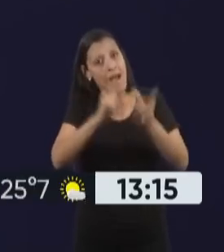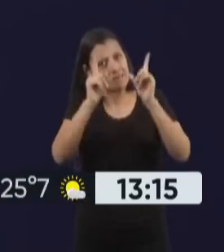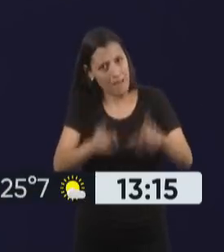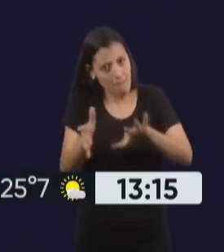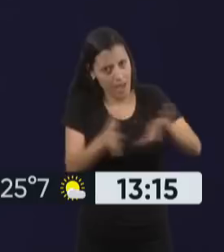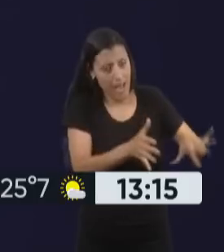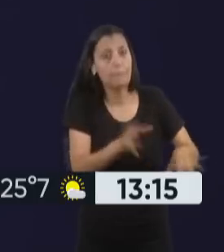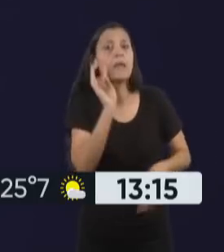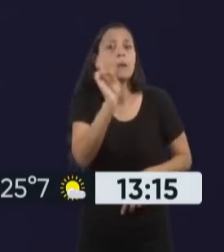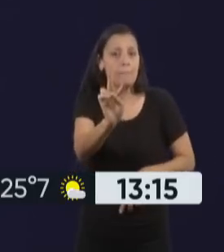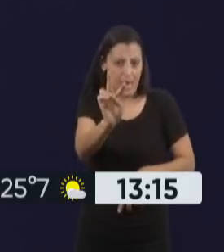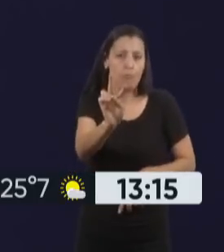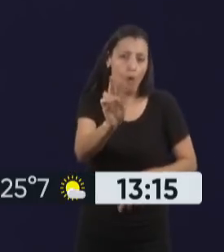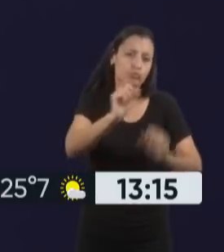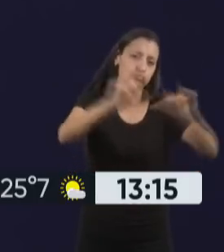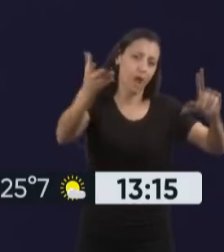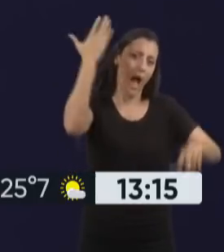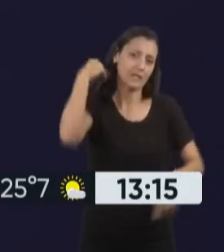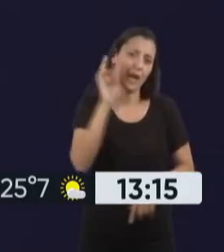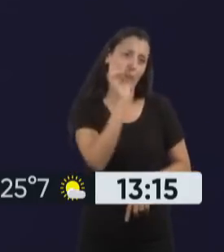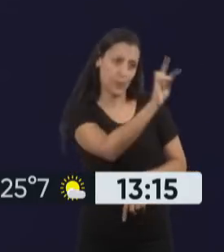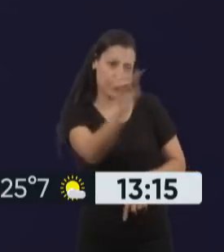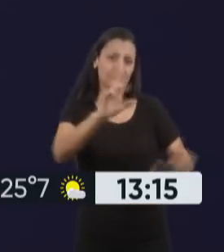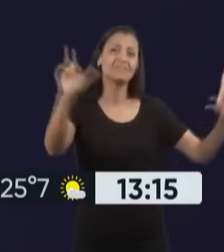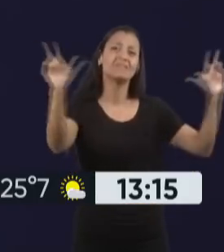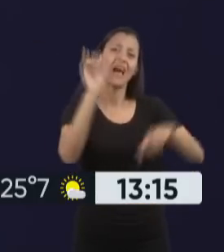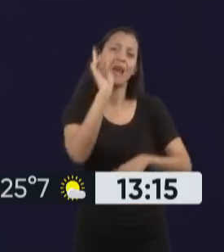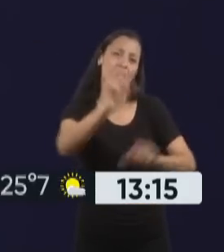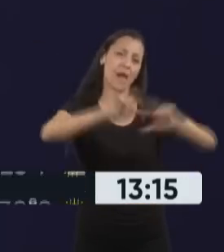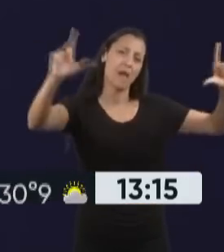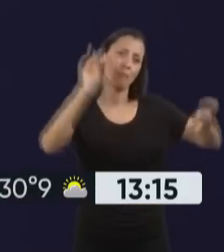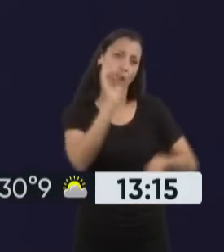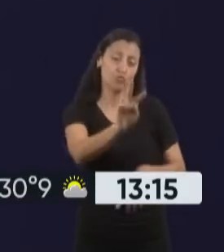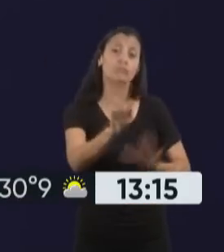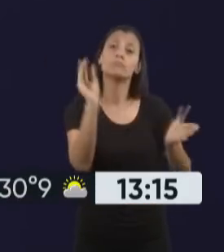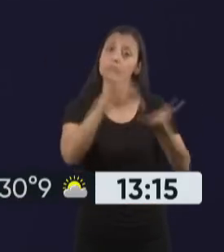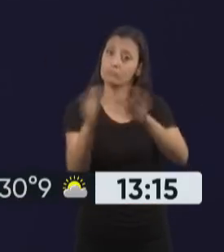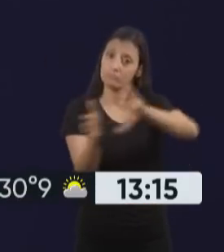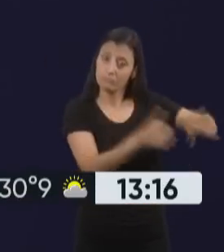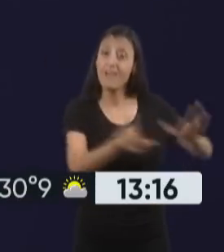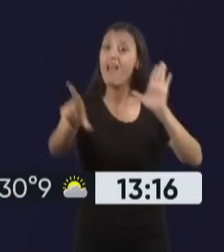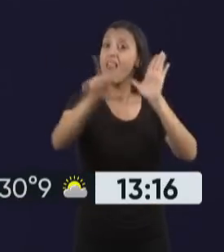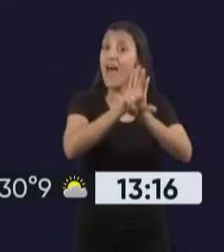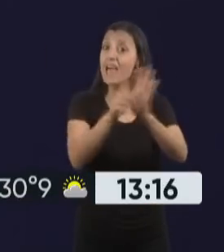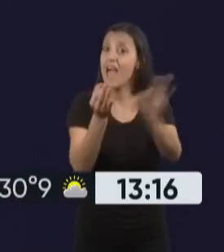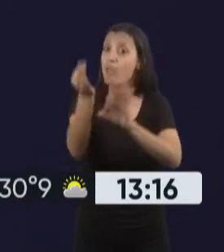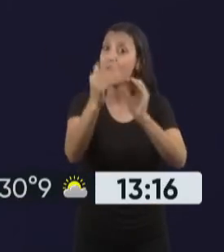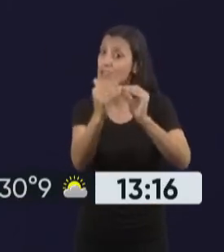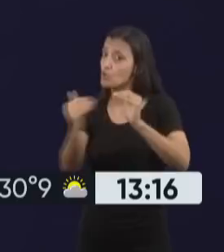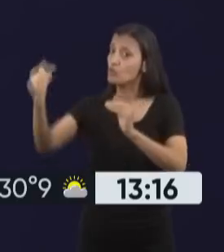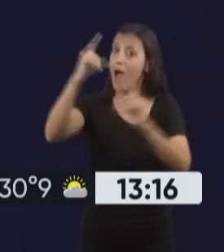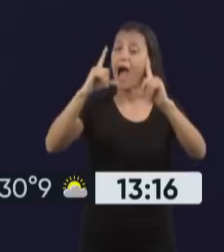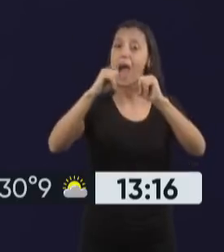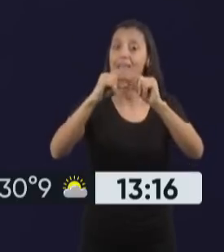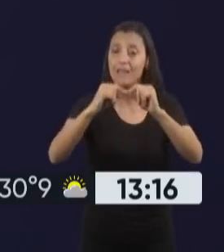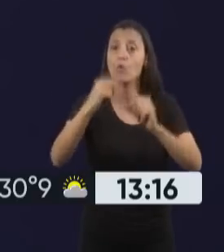de las imágenes que vimos ayer. De todas maneras, la Ley de Educación Superior, en su artículo